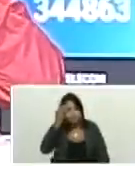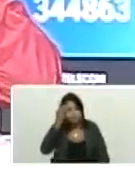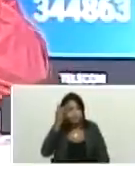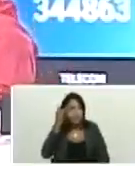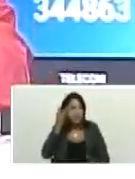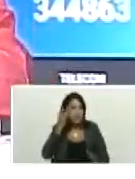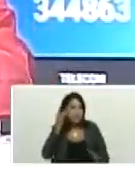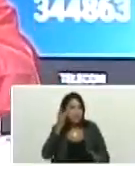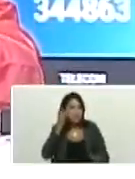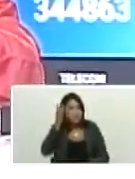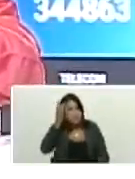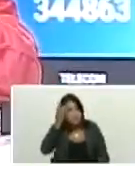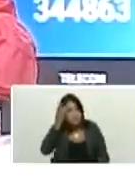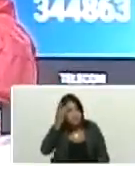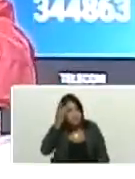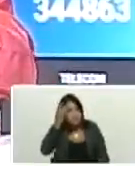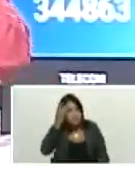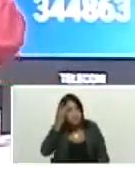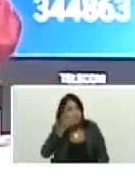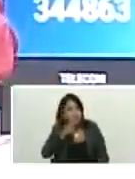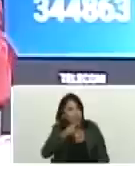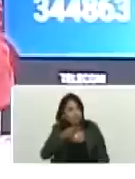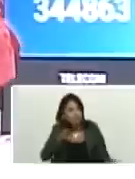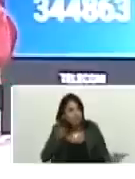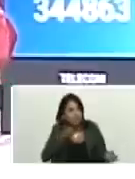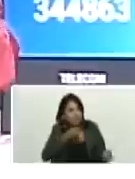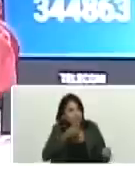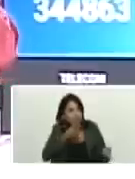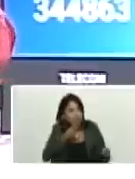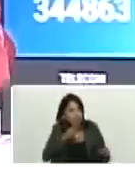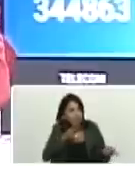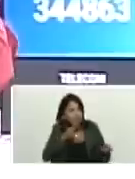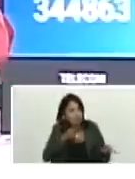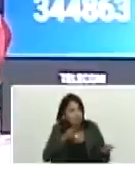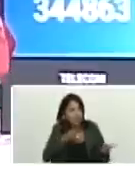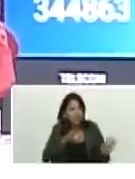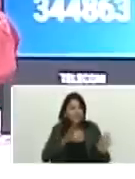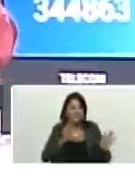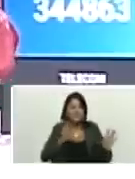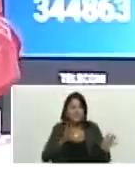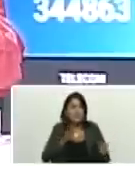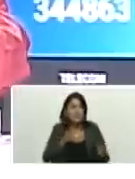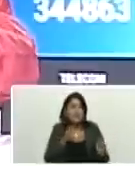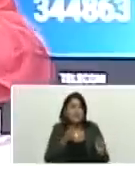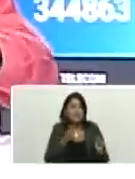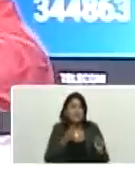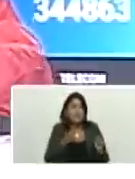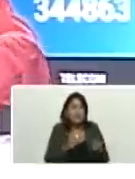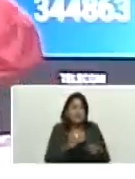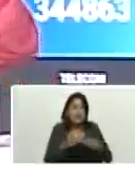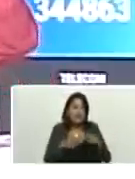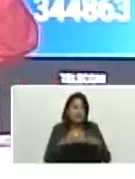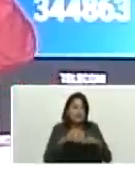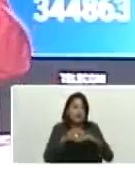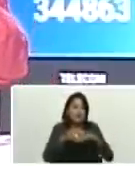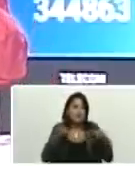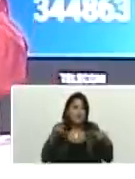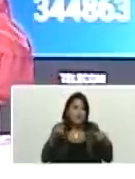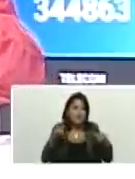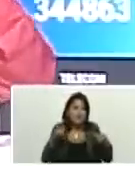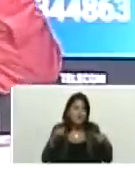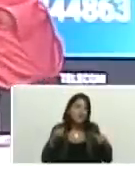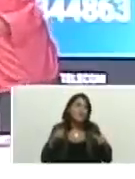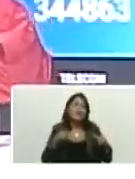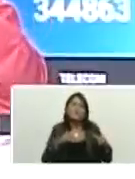precio a su lengua y a su pluma para tratar de dividir al movimiento bolivariano, chavista y revolucionario de Venezuela. No han